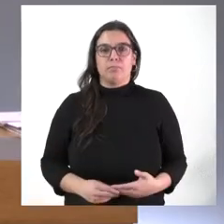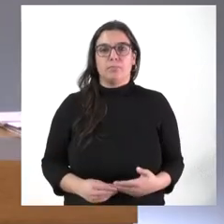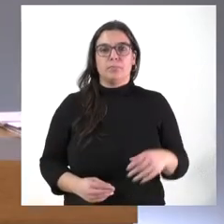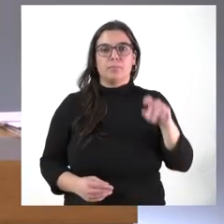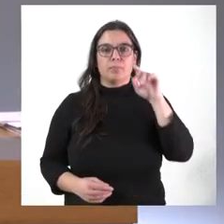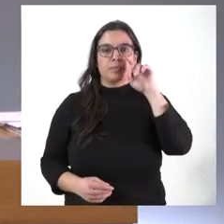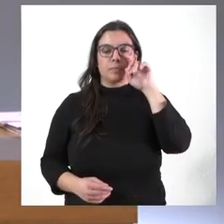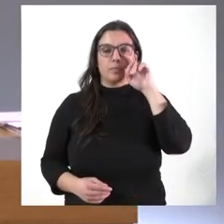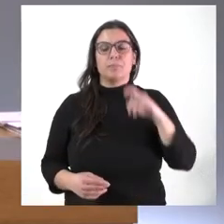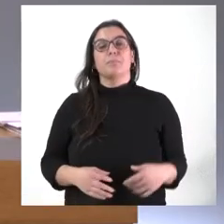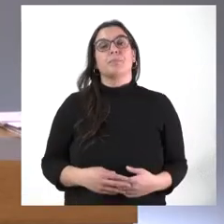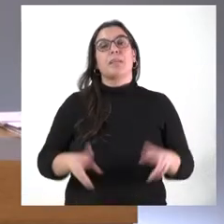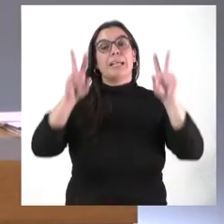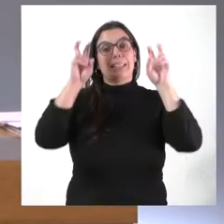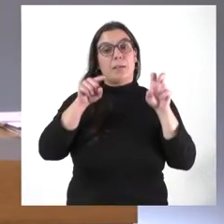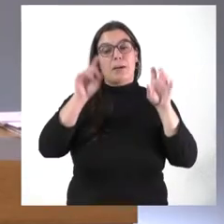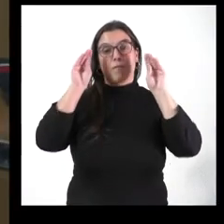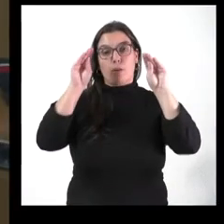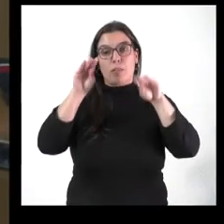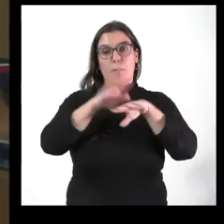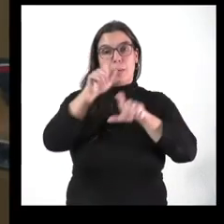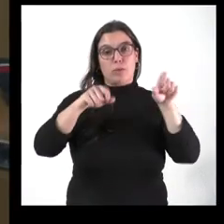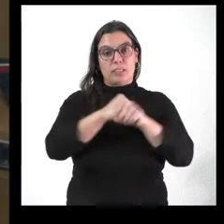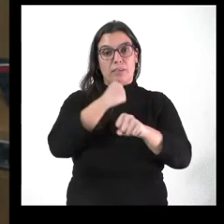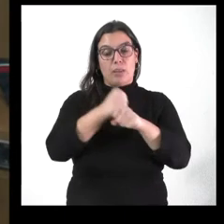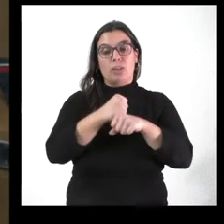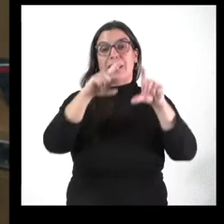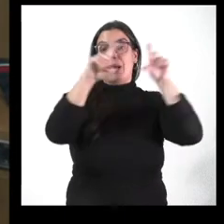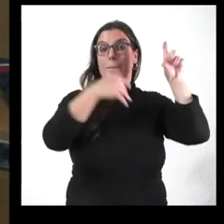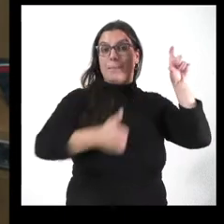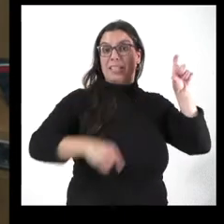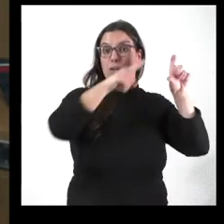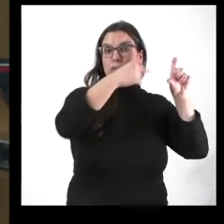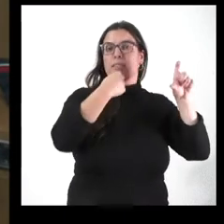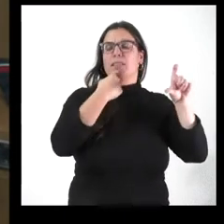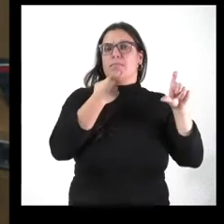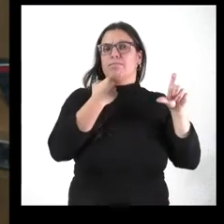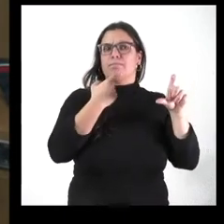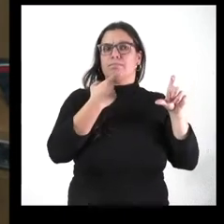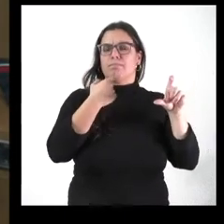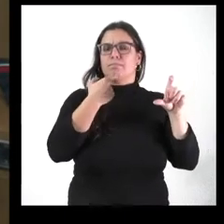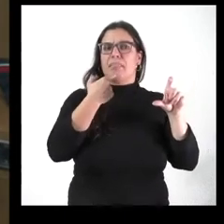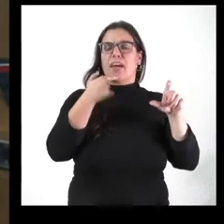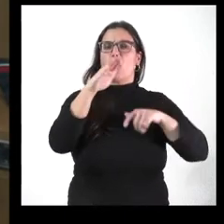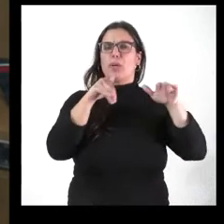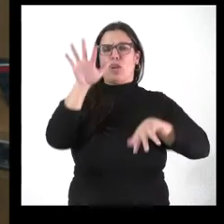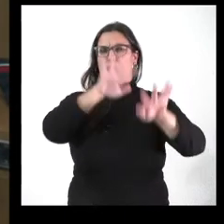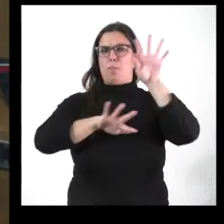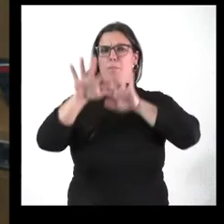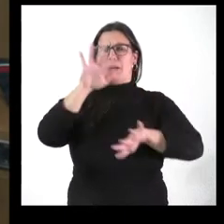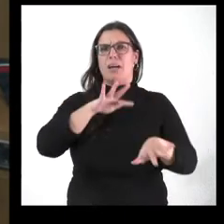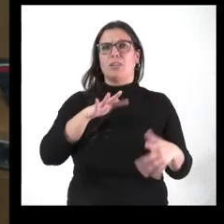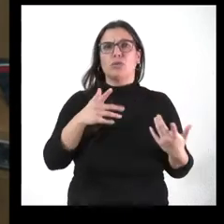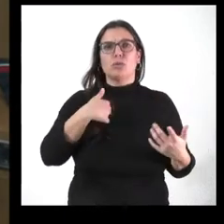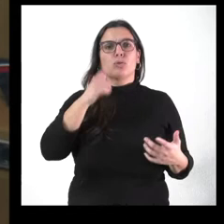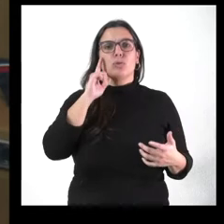si sobre el tema este de la formación a trabajadores la patronal se quejaba de que la convocatoria era muy compleja entonces no sé si he sido que